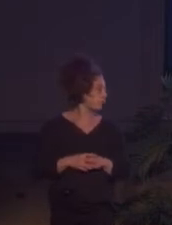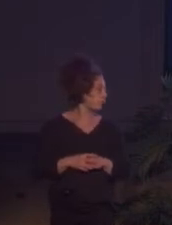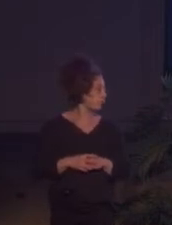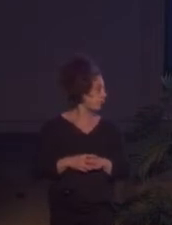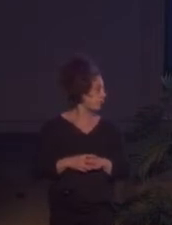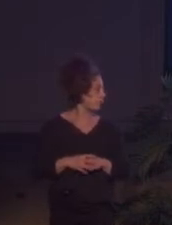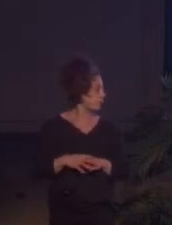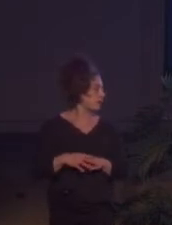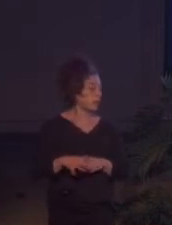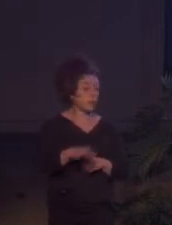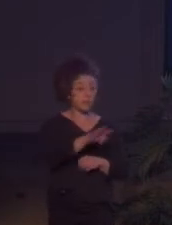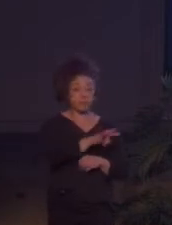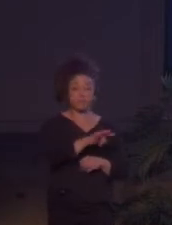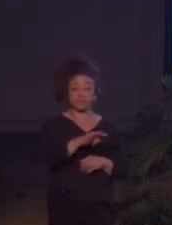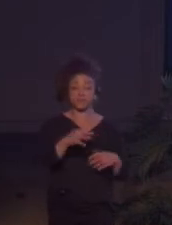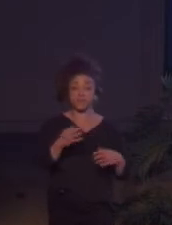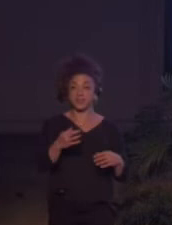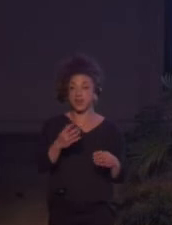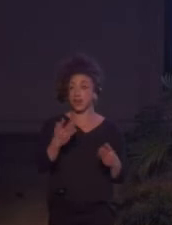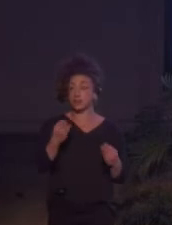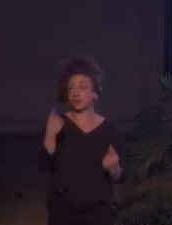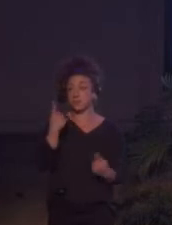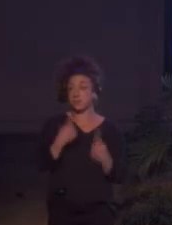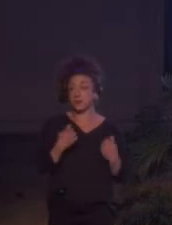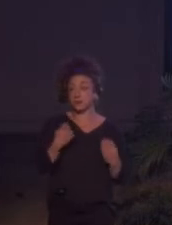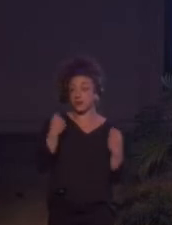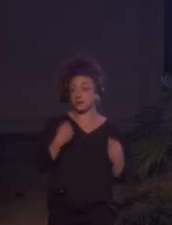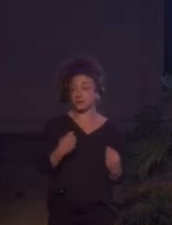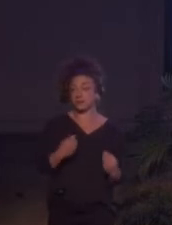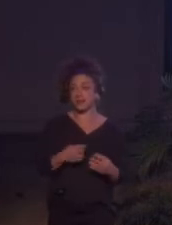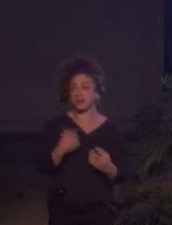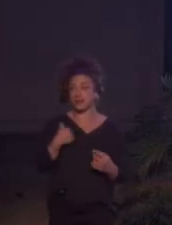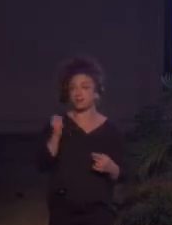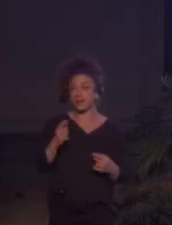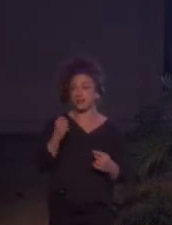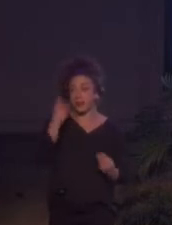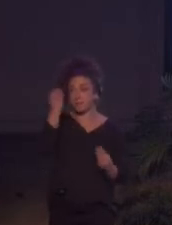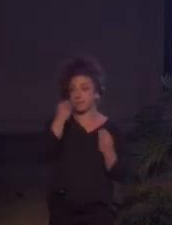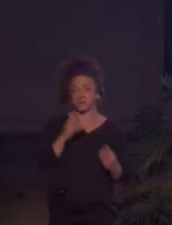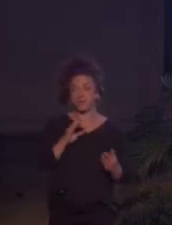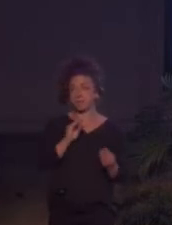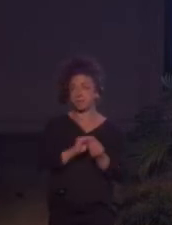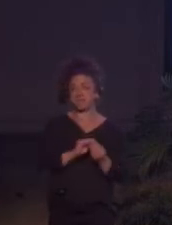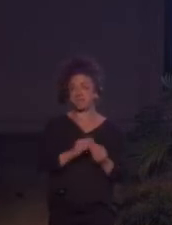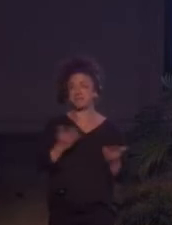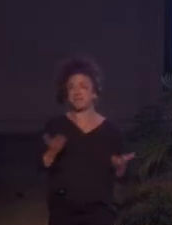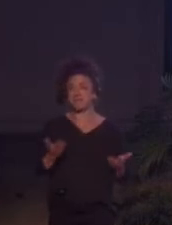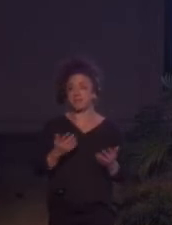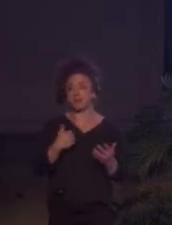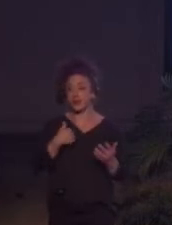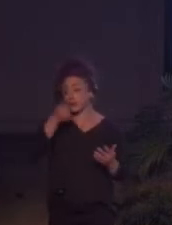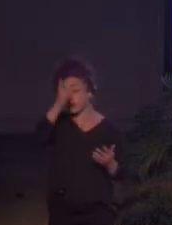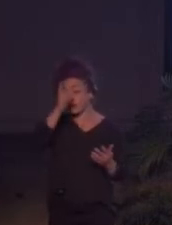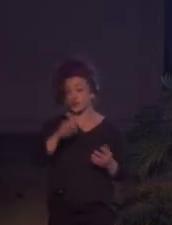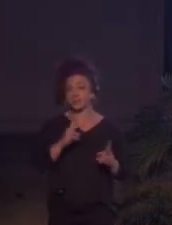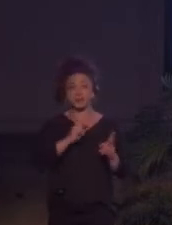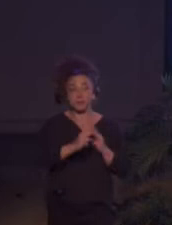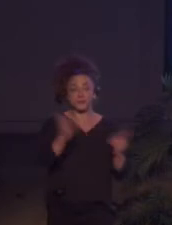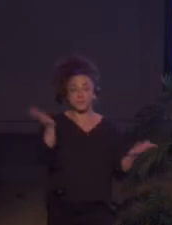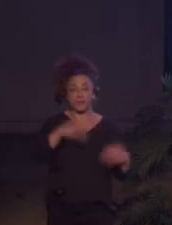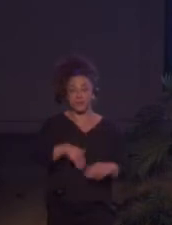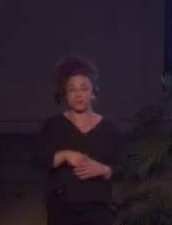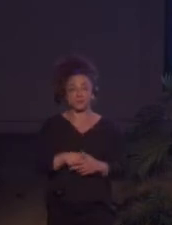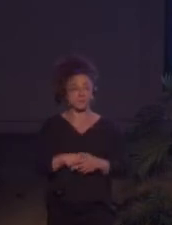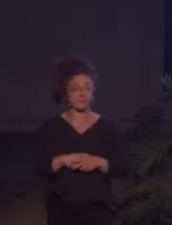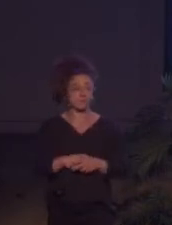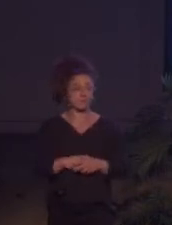Es una gran pregunta que yo me hago mucho, pero, a ver, no sé, así, o sea, quiero decir, yo tampoco tengo la respuesta,